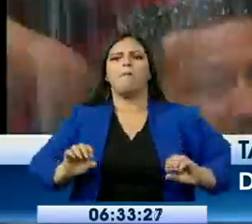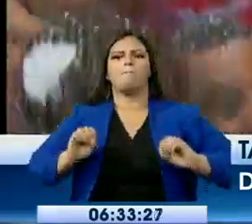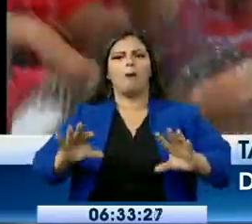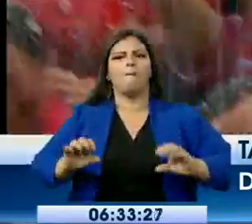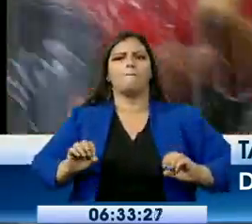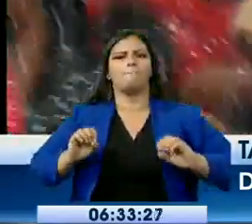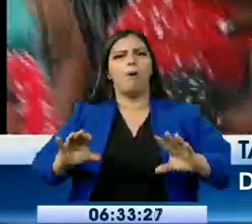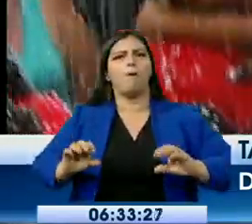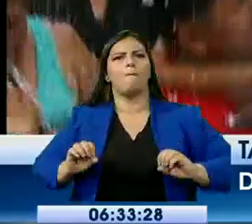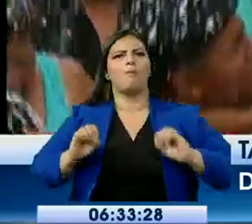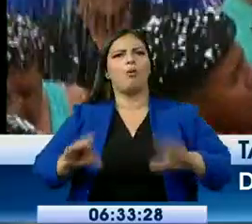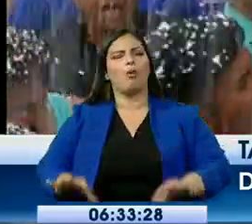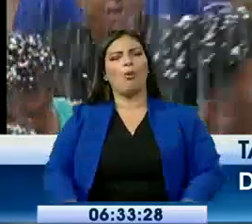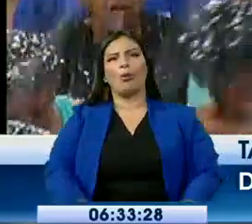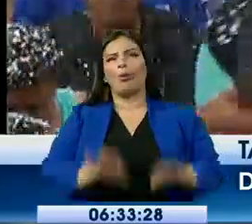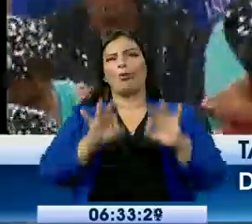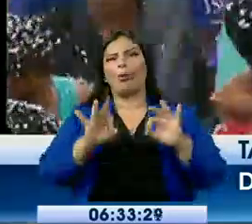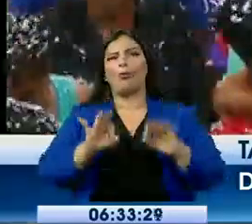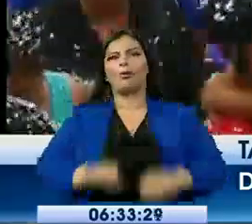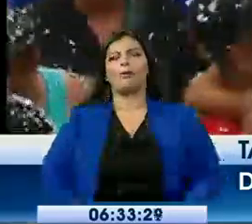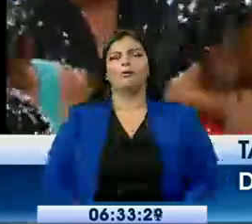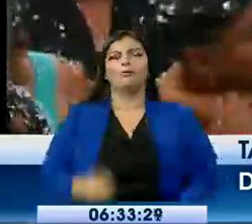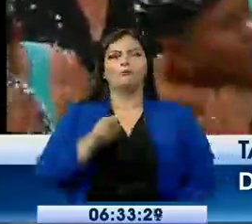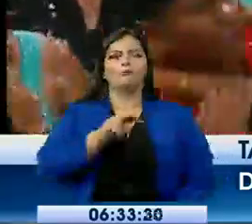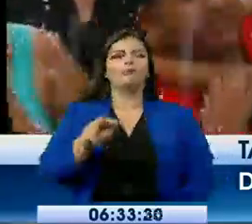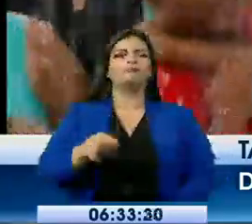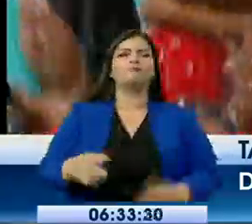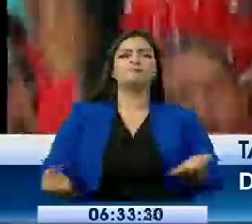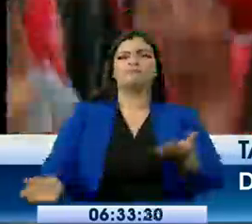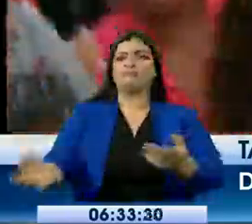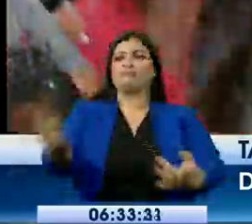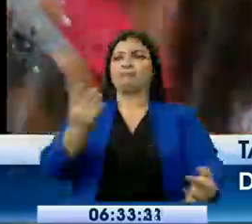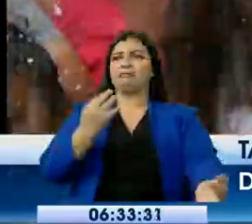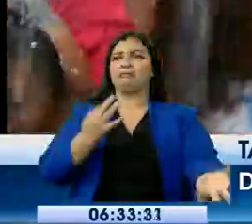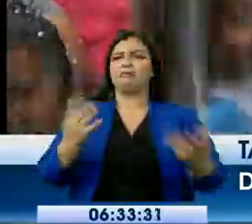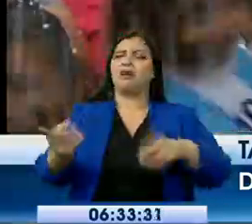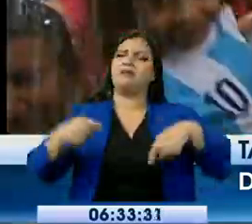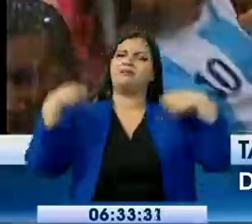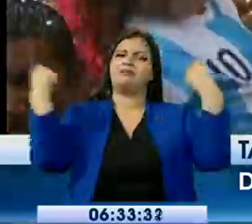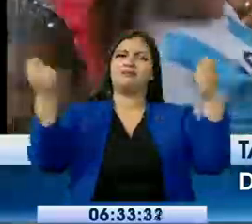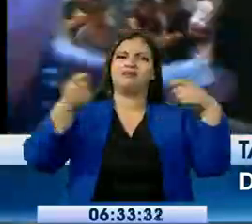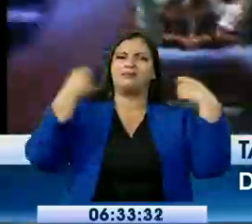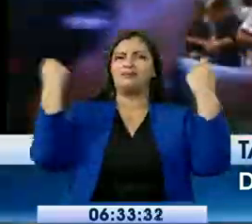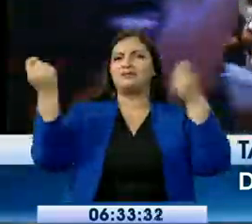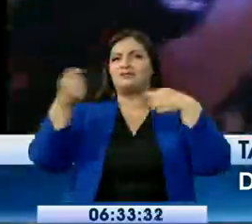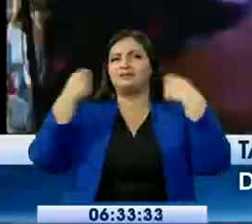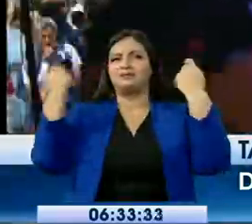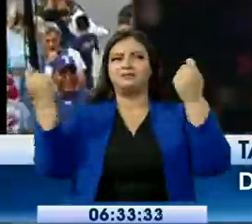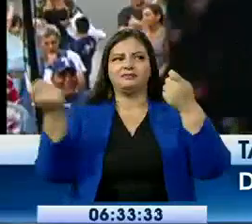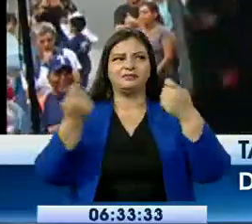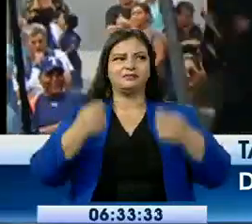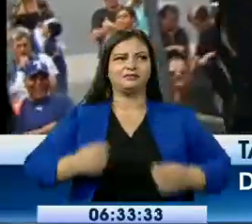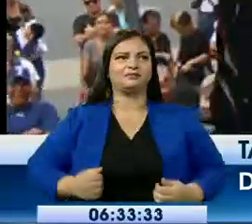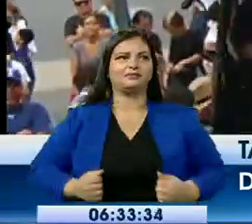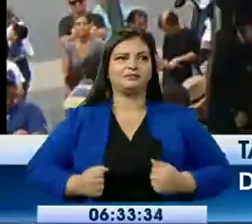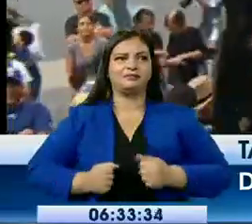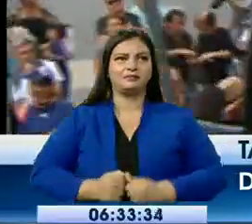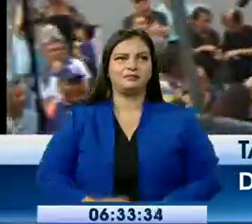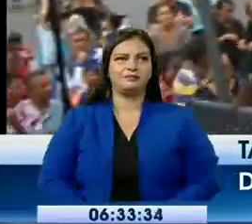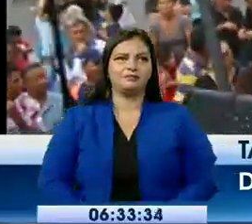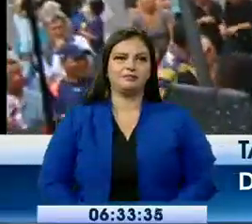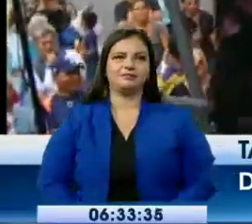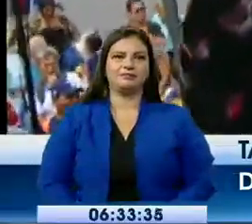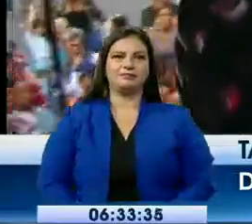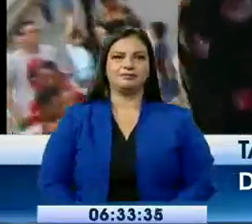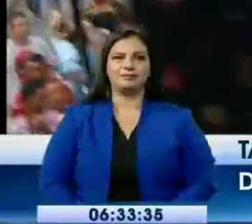los guayaquileños a compartir una tarde inolvidable cargada de alegría y espectáculo. Si a ti te dicen el yo lo